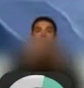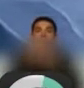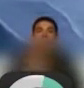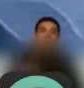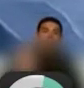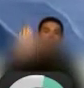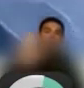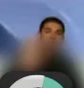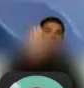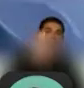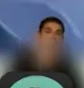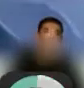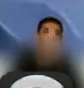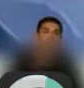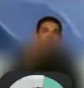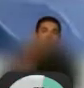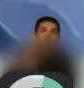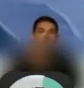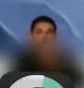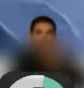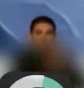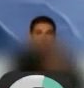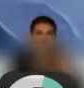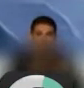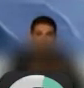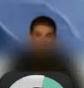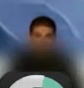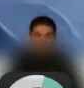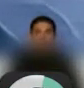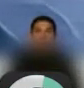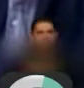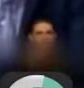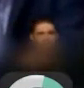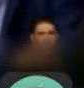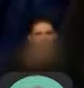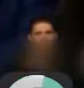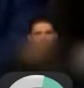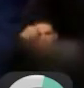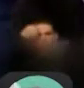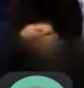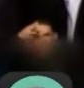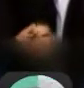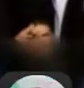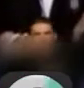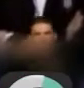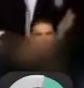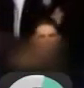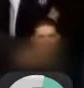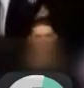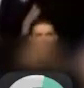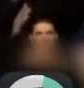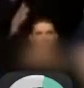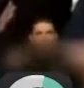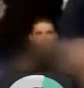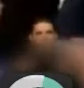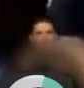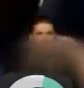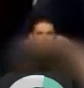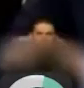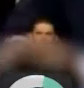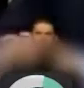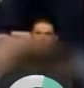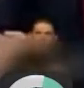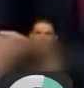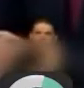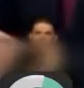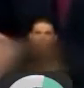movimiento indígena alcanzaron el domingo un acuerdo para poner fin a las protestas que estallaron hace 12 días, luego de que se derogó el decreto que hizo que los